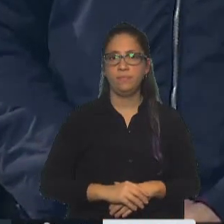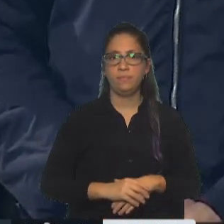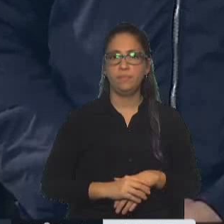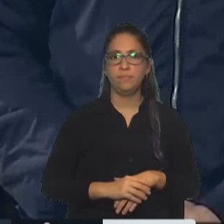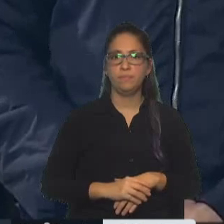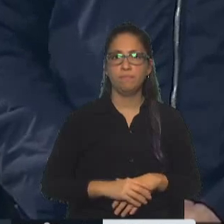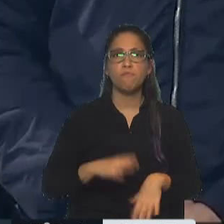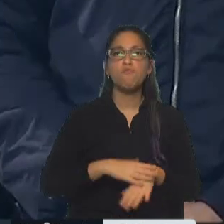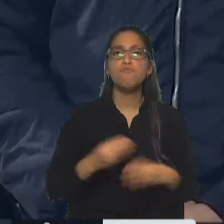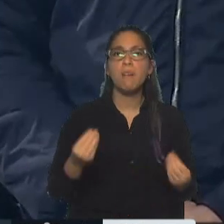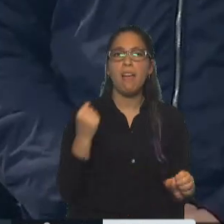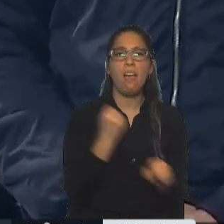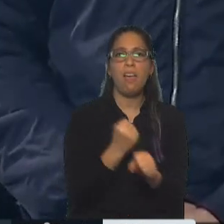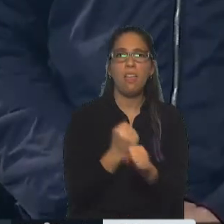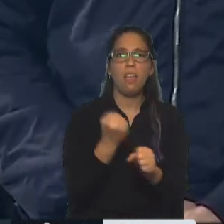por la desocupación